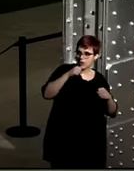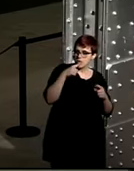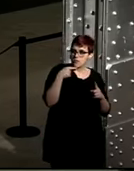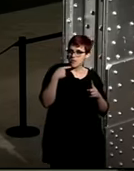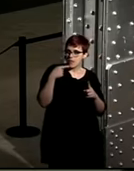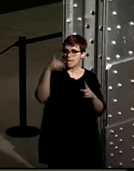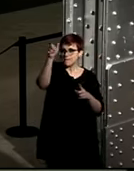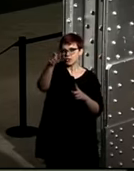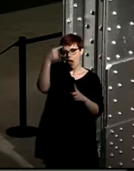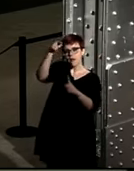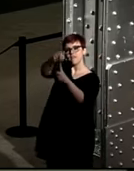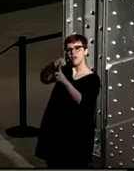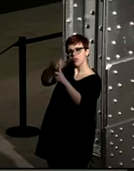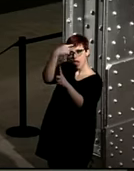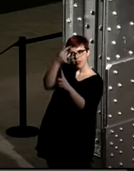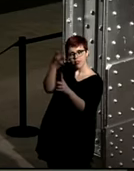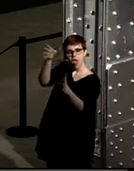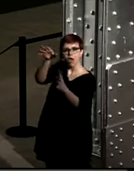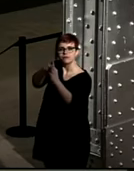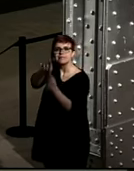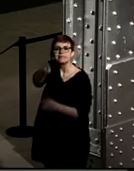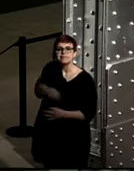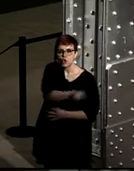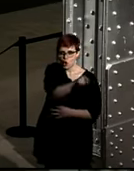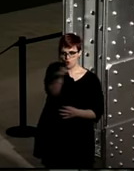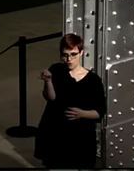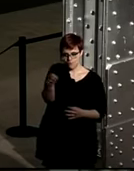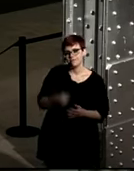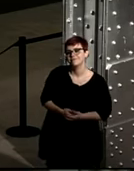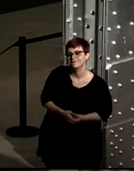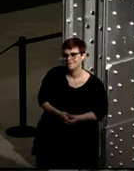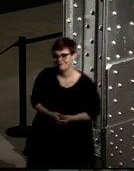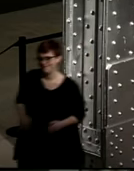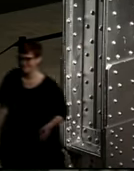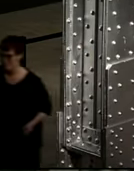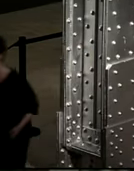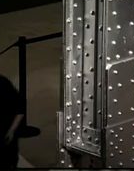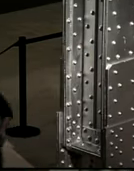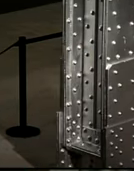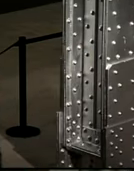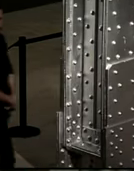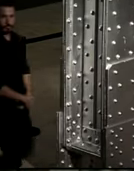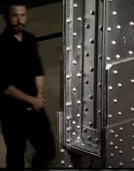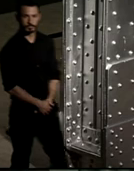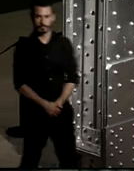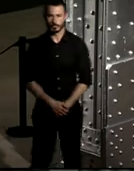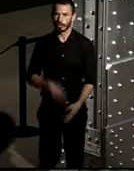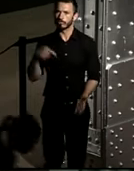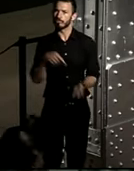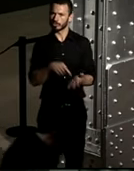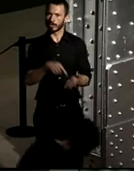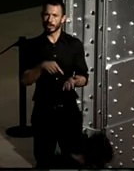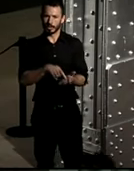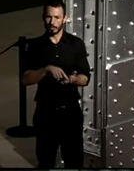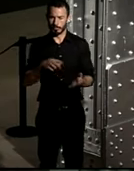estaban representando. Sí, demasiado exigente, por eso estuve 2 años para conseguirlos. Porque físicamente yo tenía metido en la cabeza a Luismi,